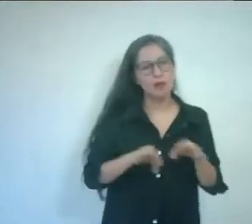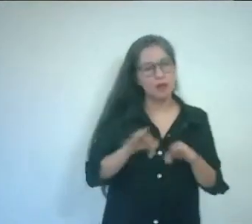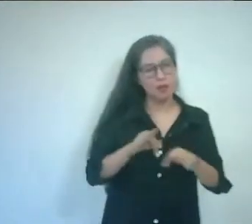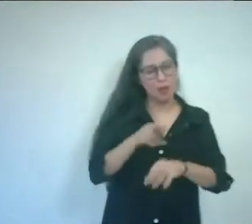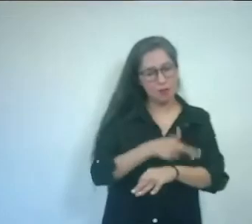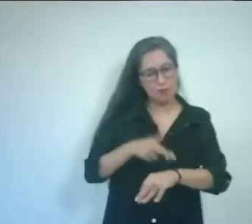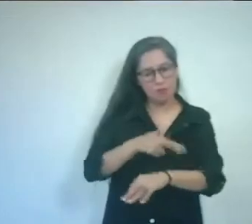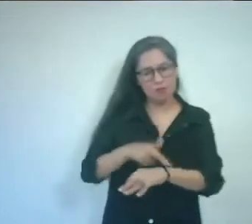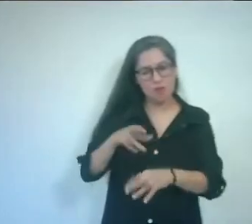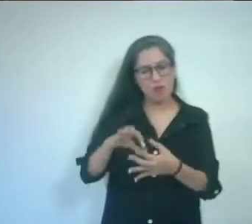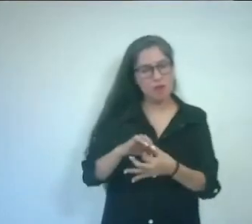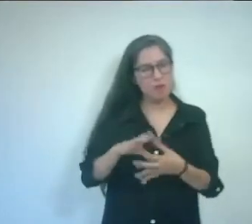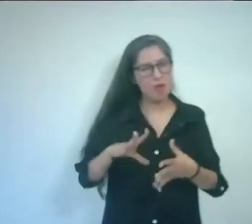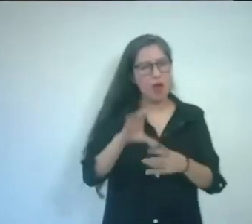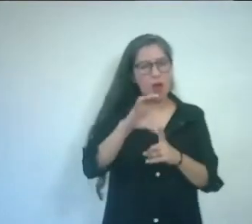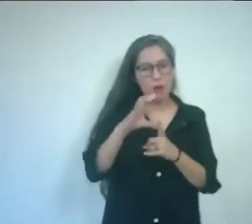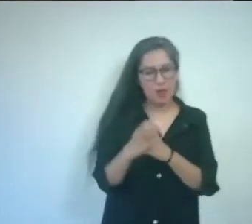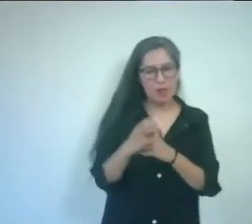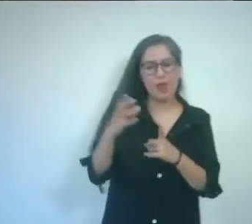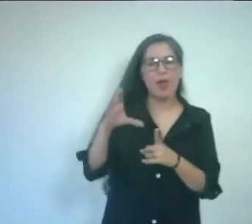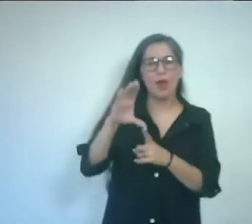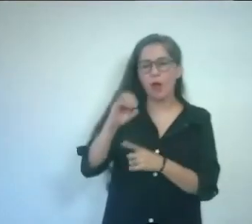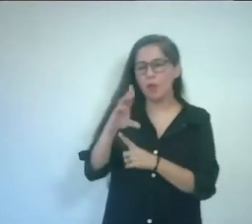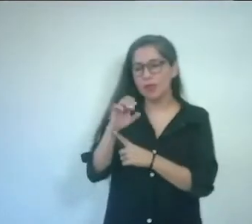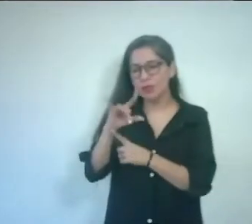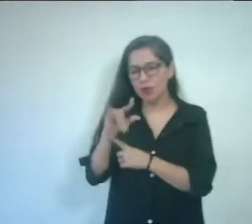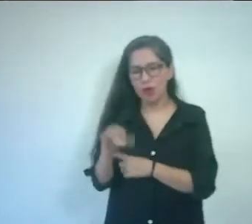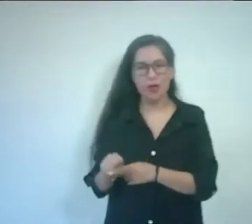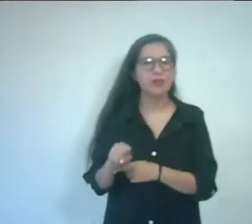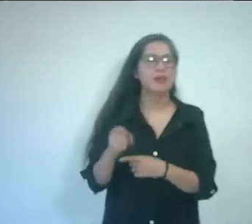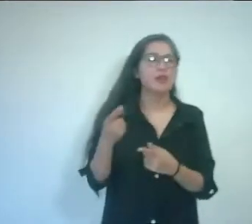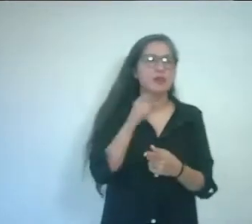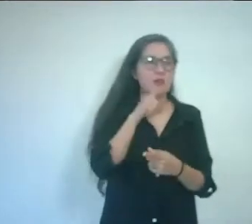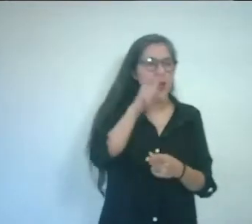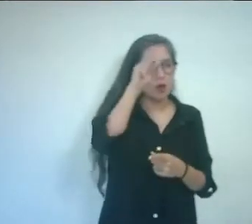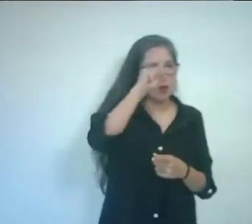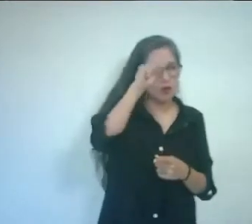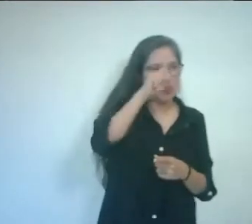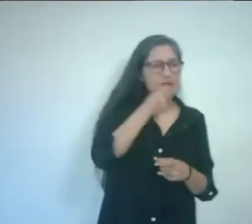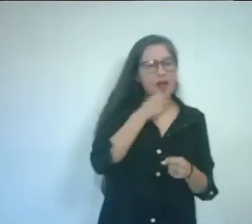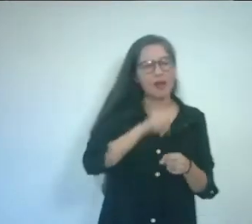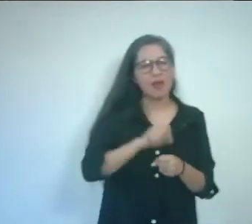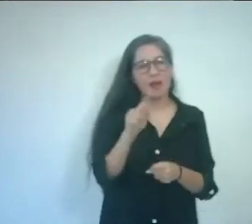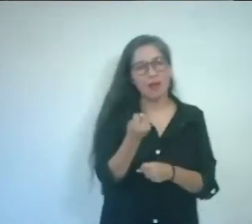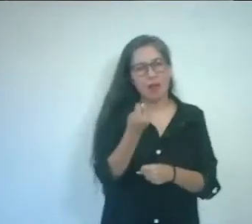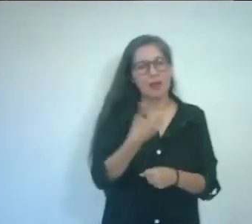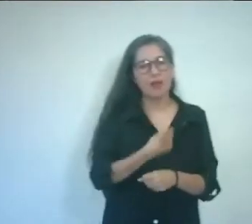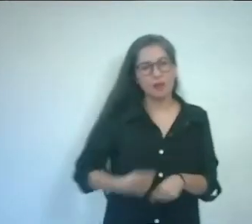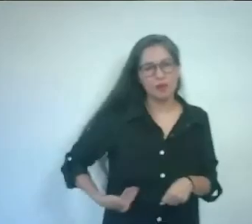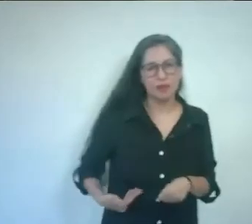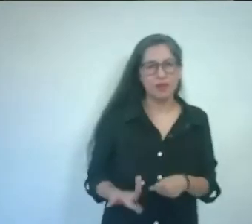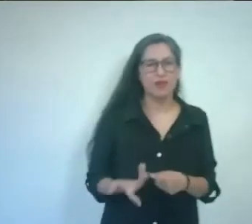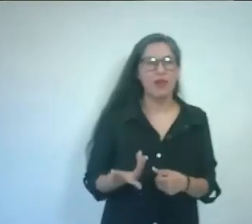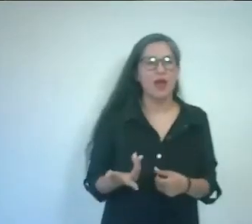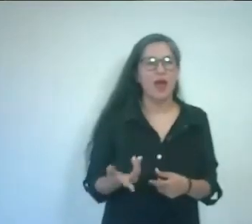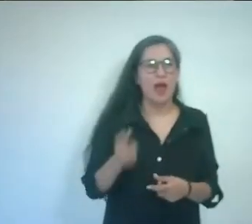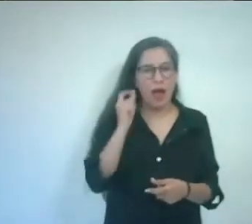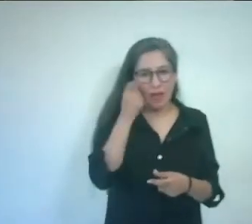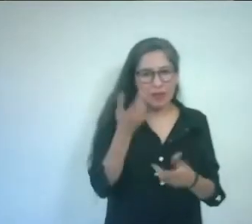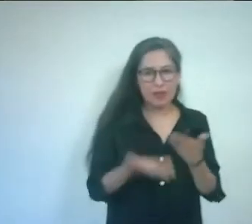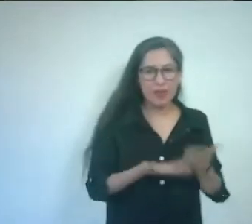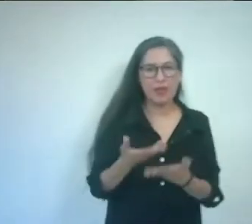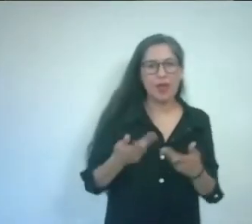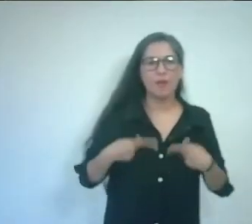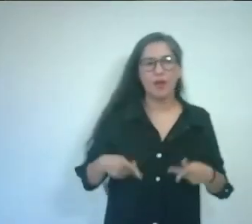organismos desconcentrados, comités, comisiones, quienes lo integran, de sus consejeros, consejeras, secretarías técnicas, presidencias, asistentes y todo el personal